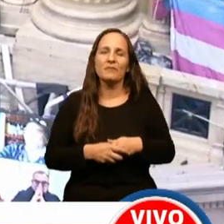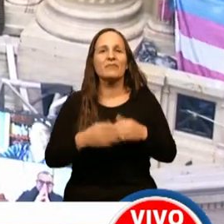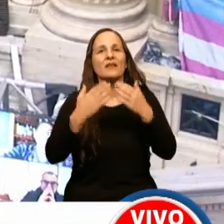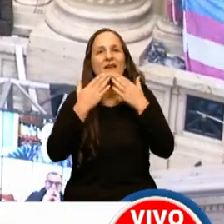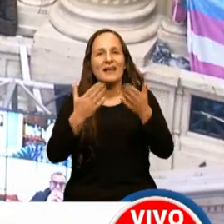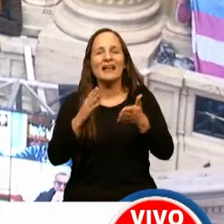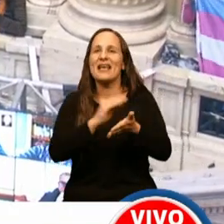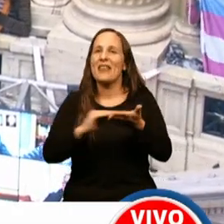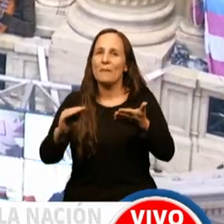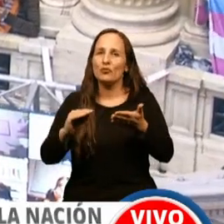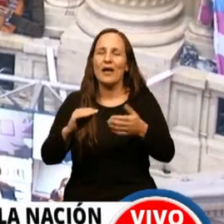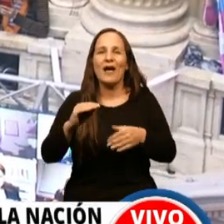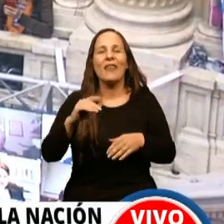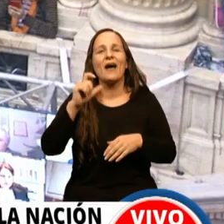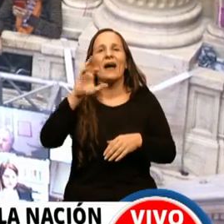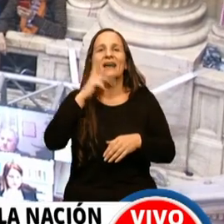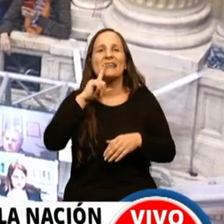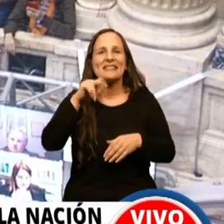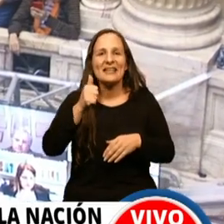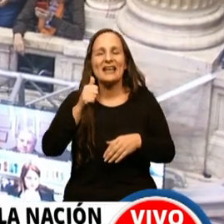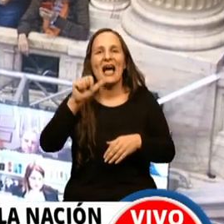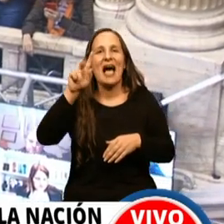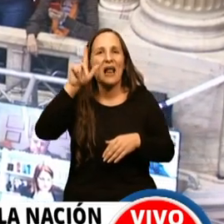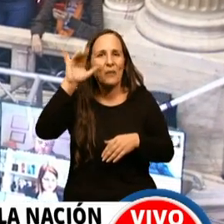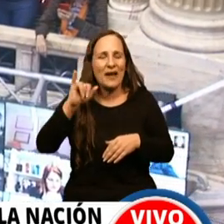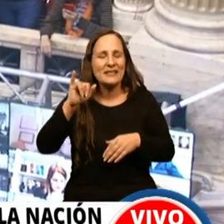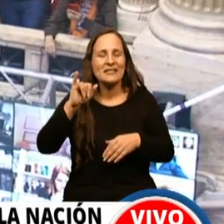gracias diputada cristina álvarez rodríguez